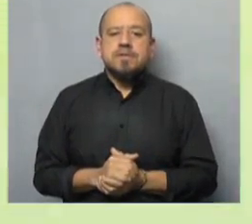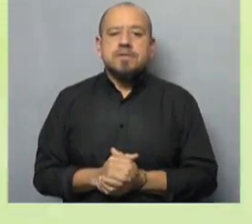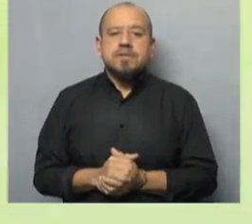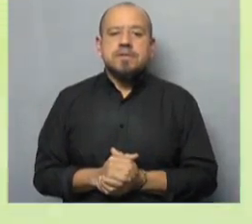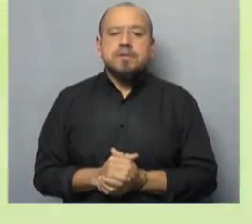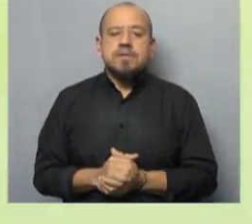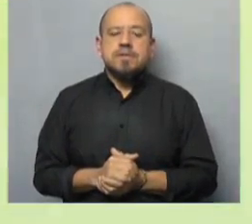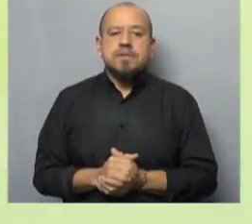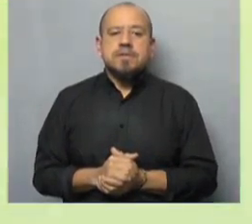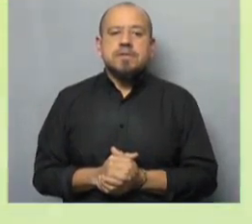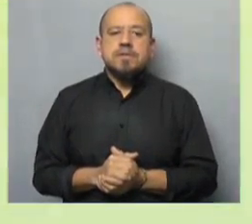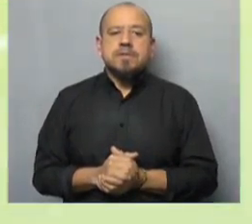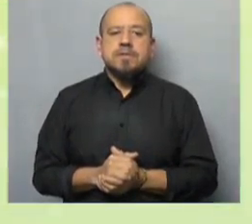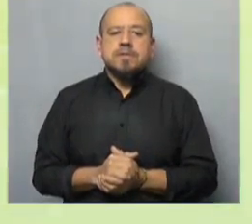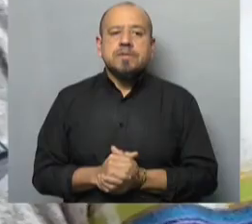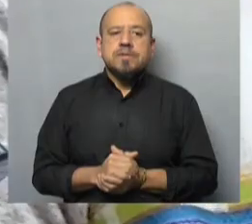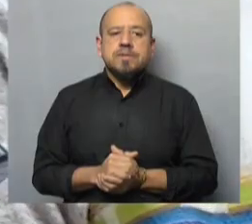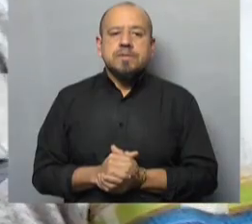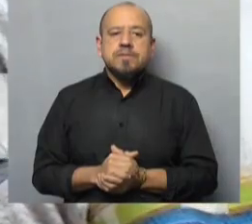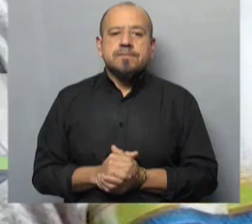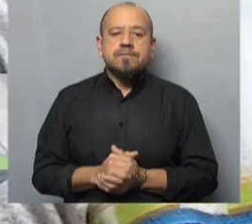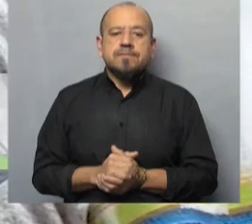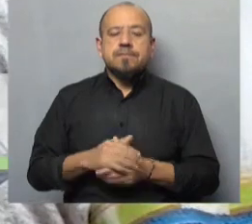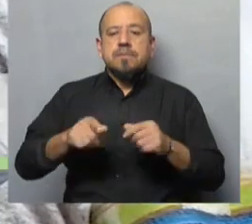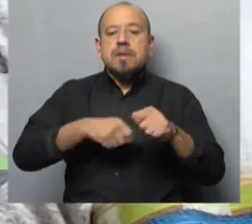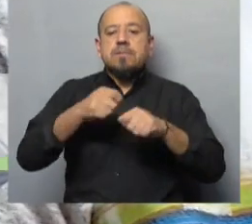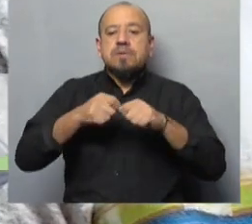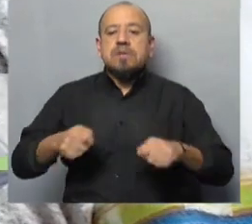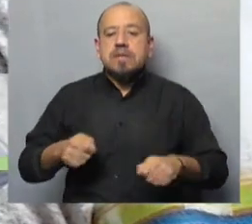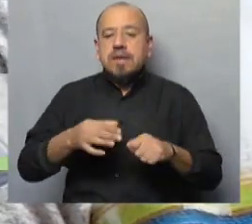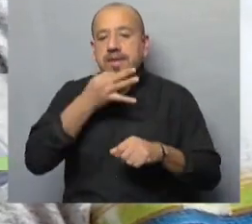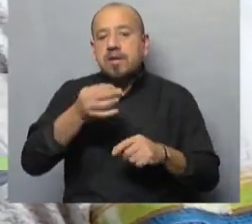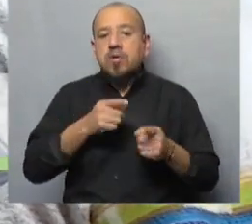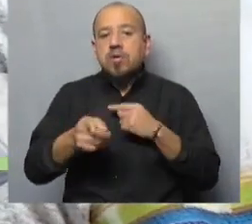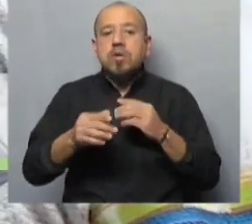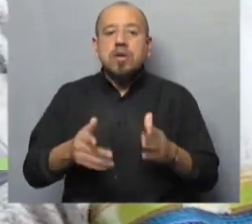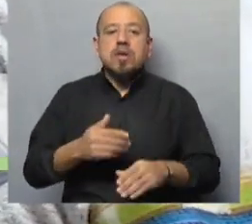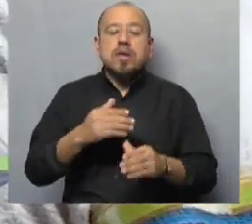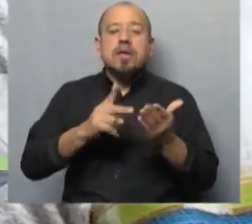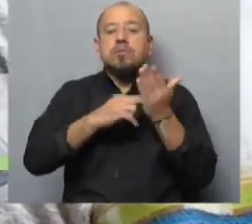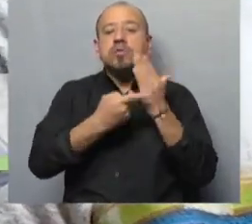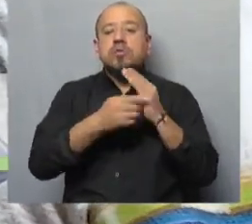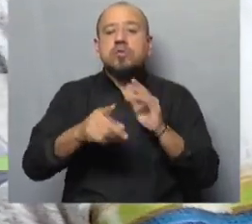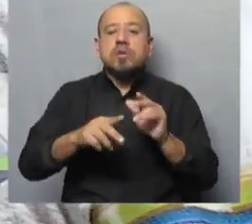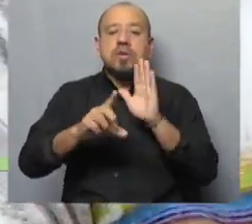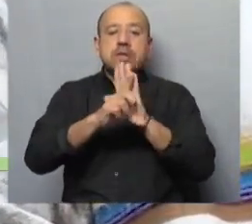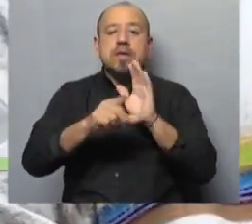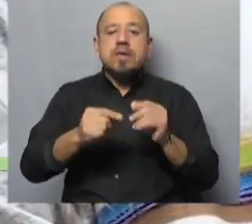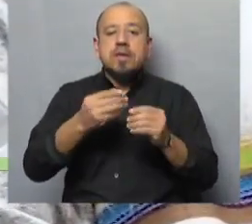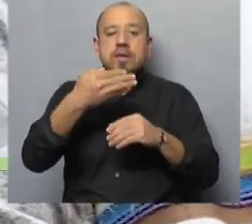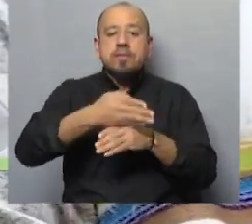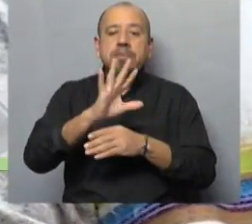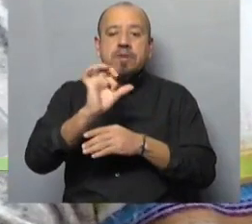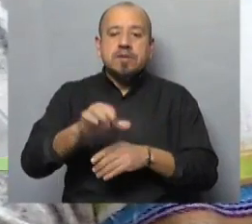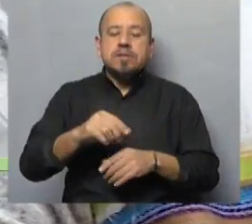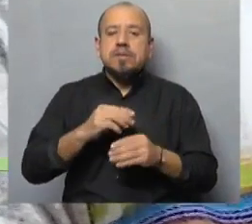y y se despide asegura que el anteproyecto de reforma de la seguridad social le